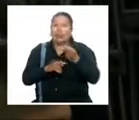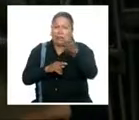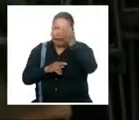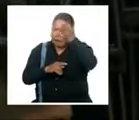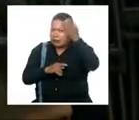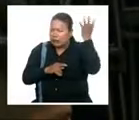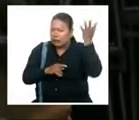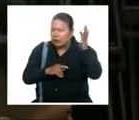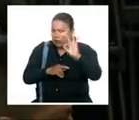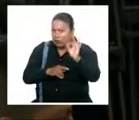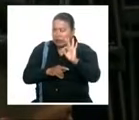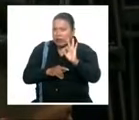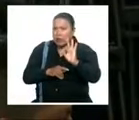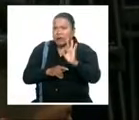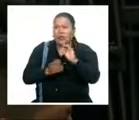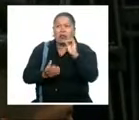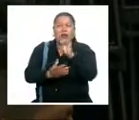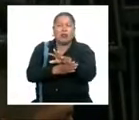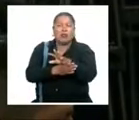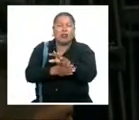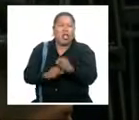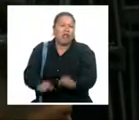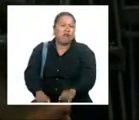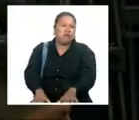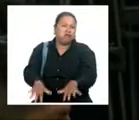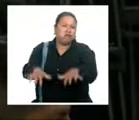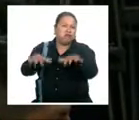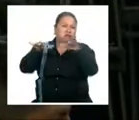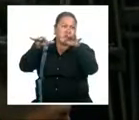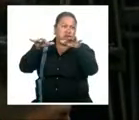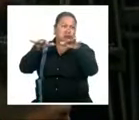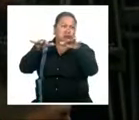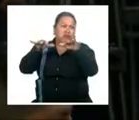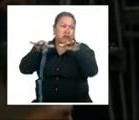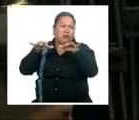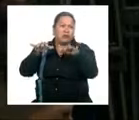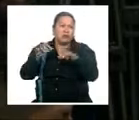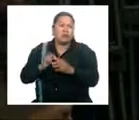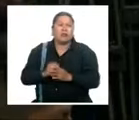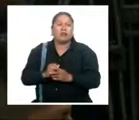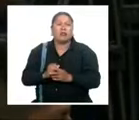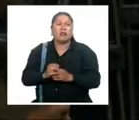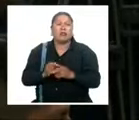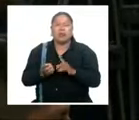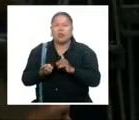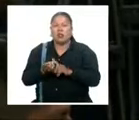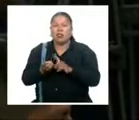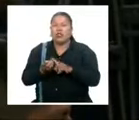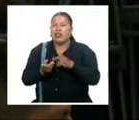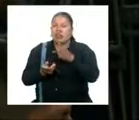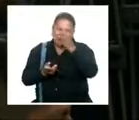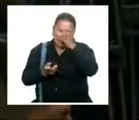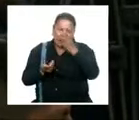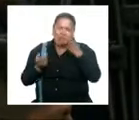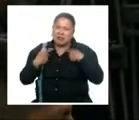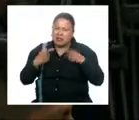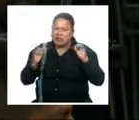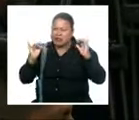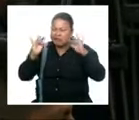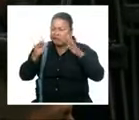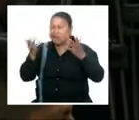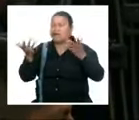el tema de la basura que se acumulaba en las plazas, que pues es, no es una buena cara para los turistas